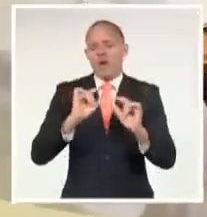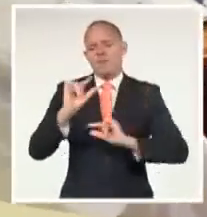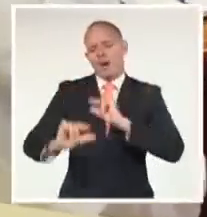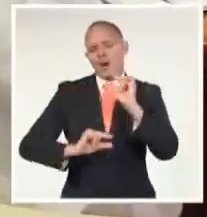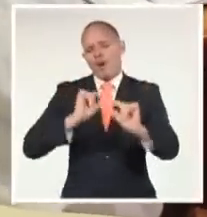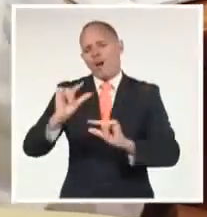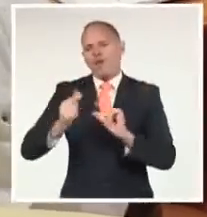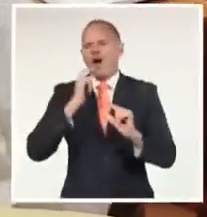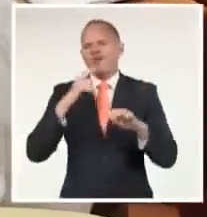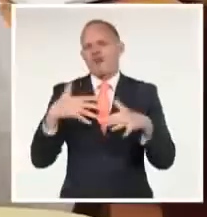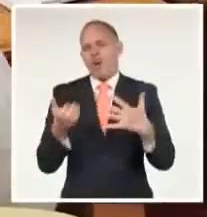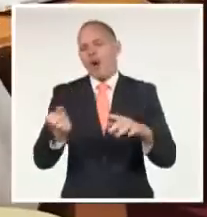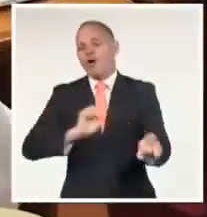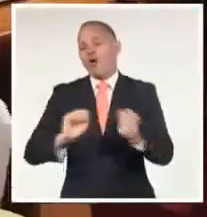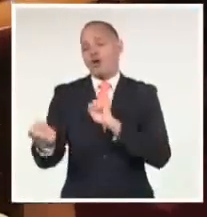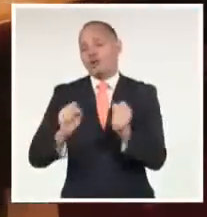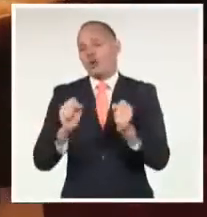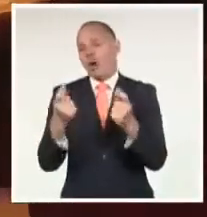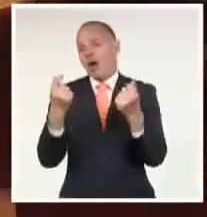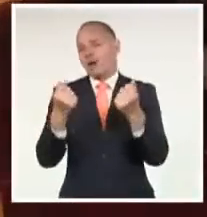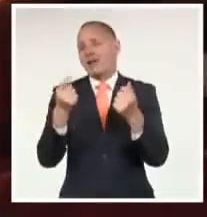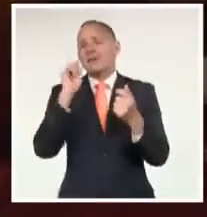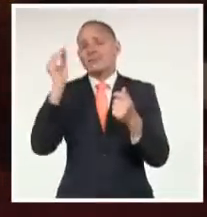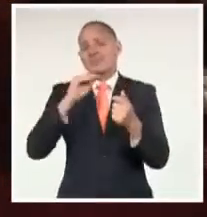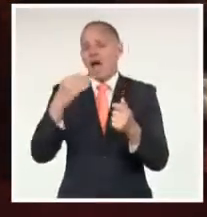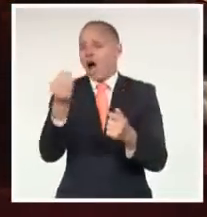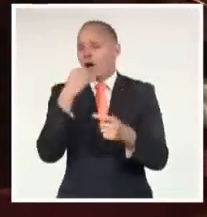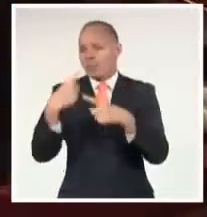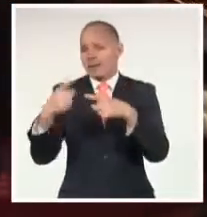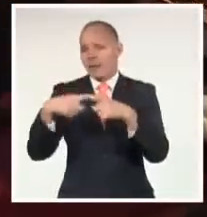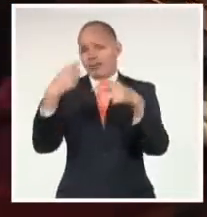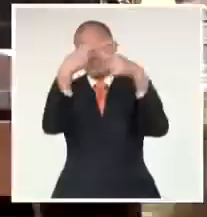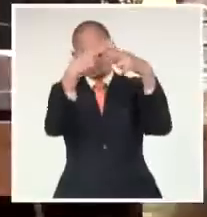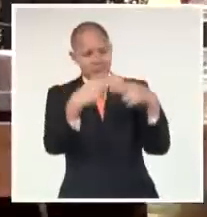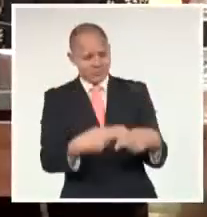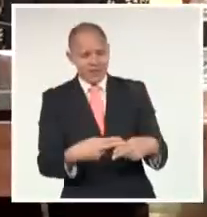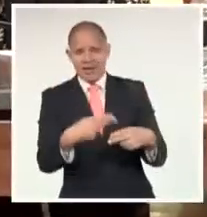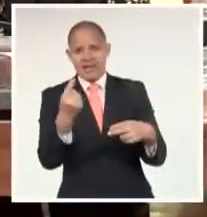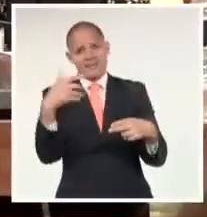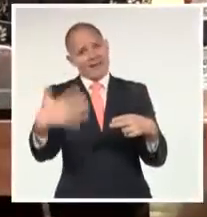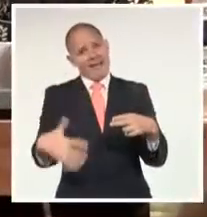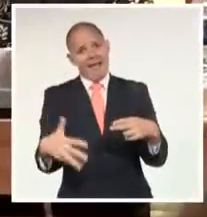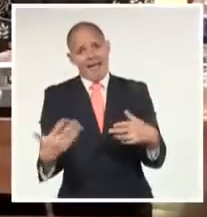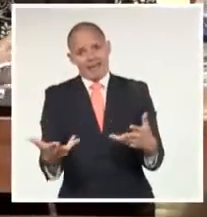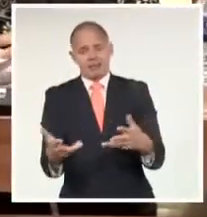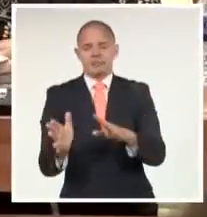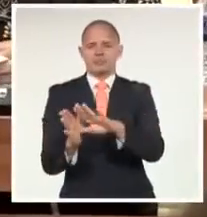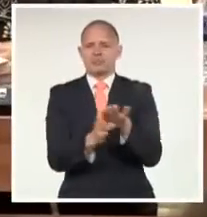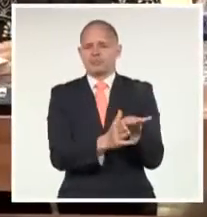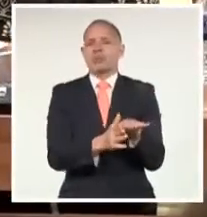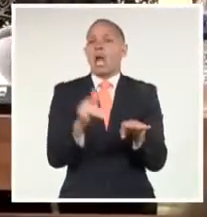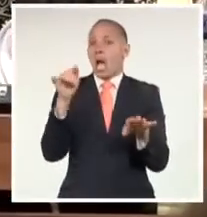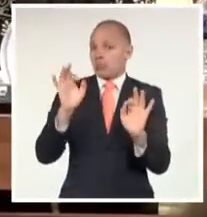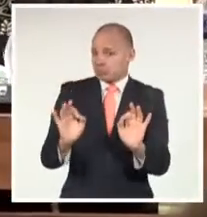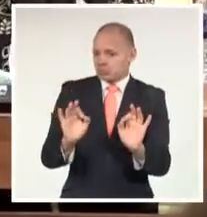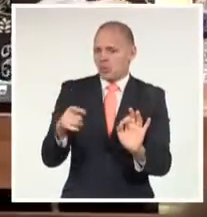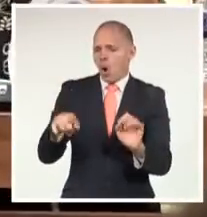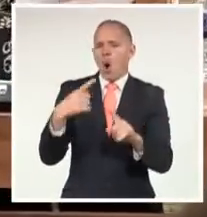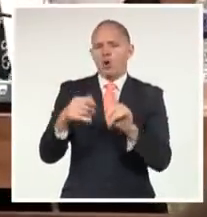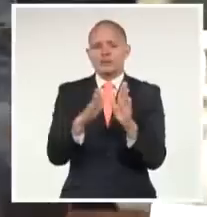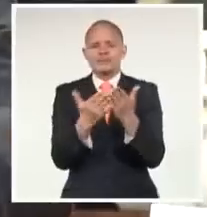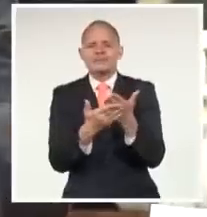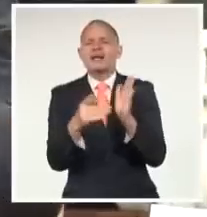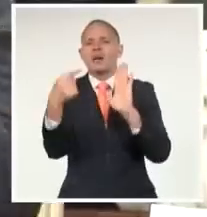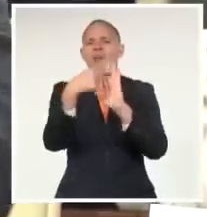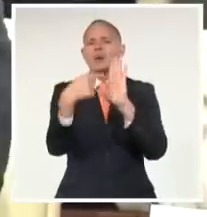un sistema de control de precios ajustado a nuestras condiciones. Esta reunión del Consejo de Ministros abordó una agenda de más de